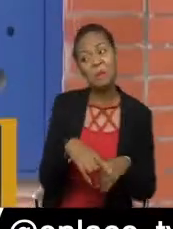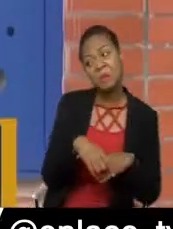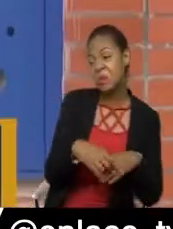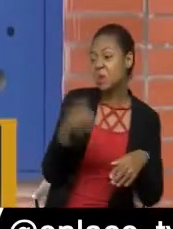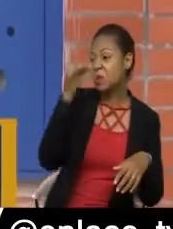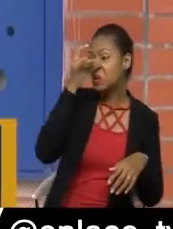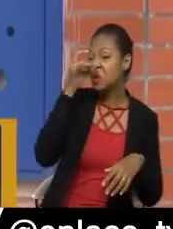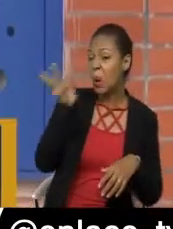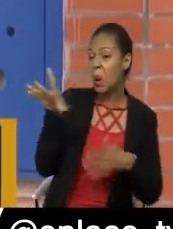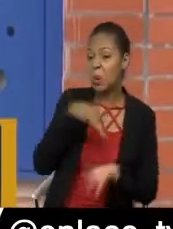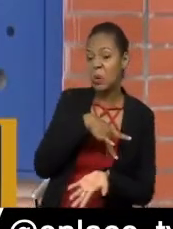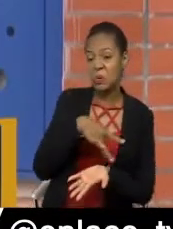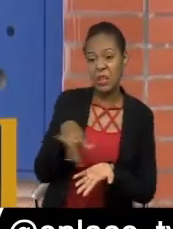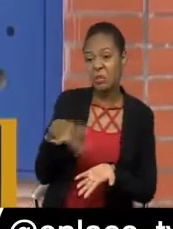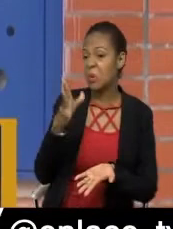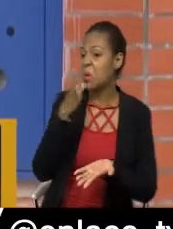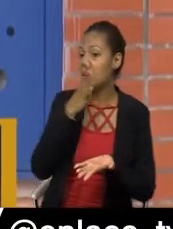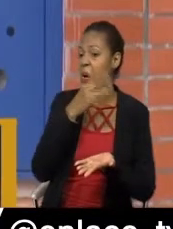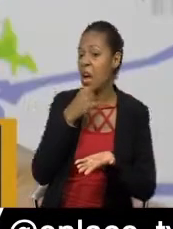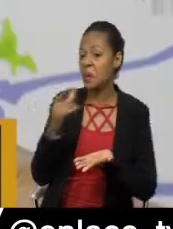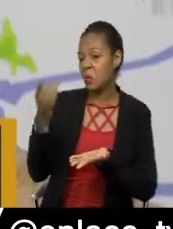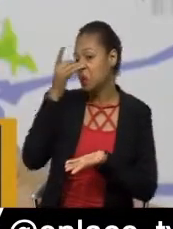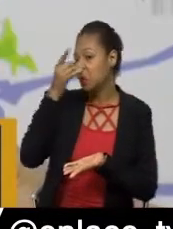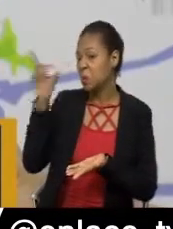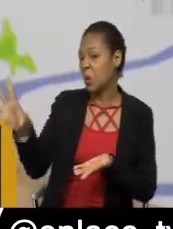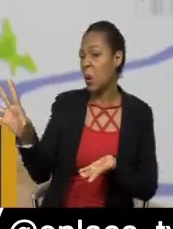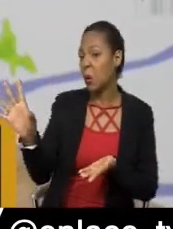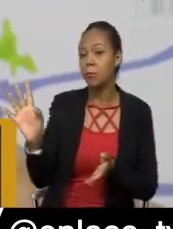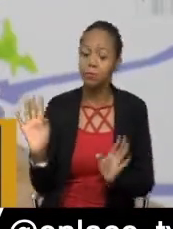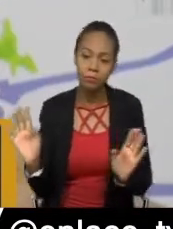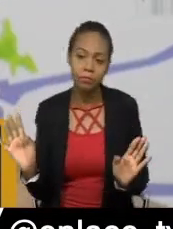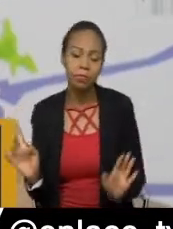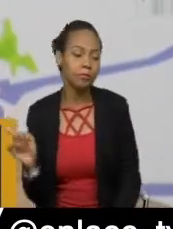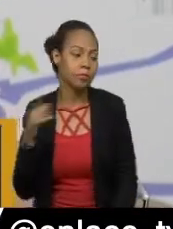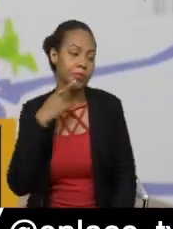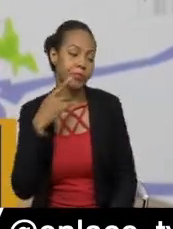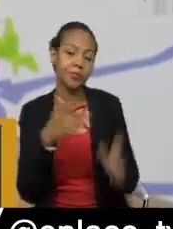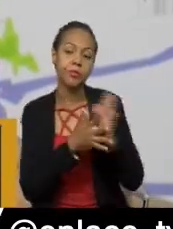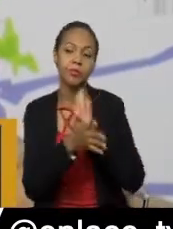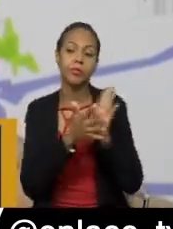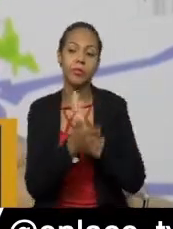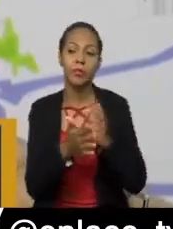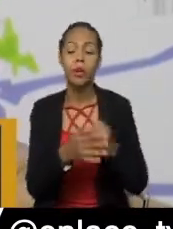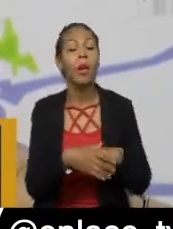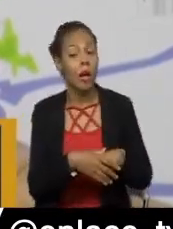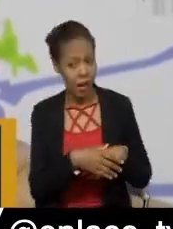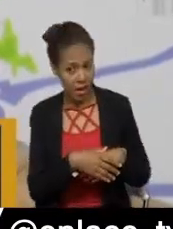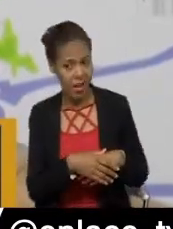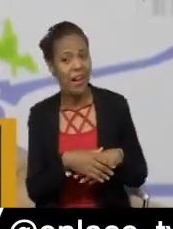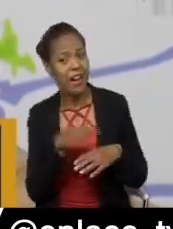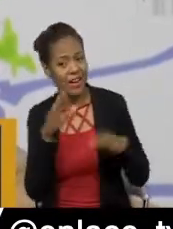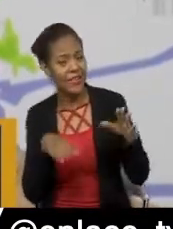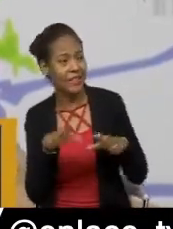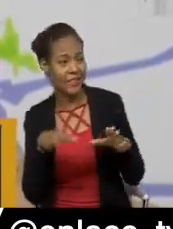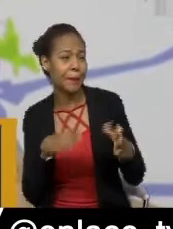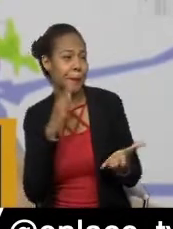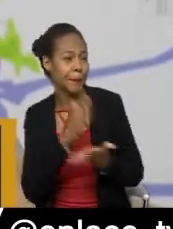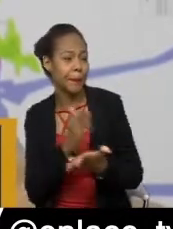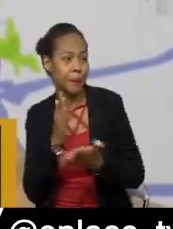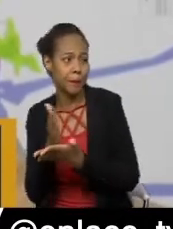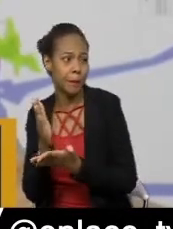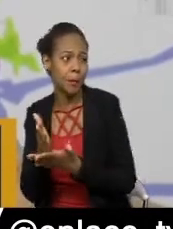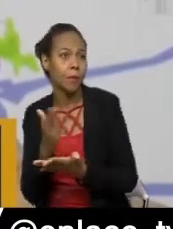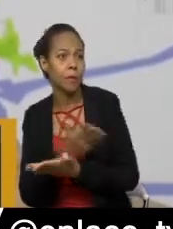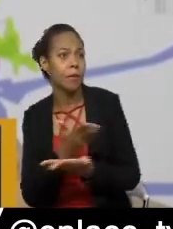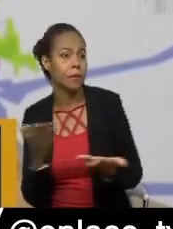últimas horas la dirección de la empresa Aguas de Barranca Bermeja. Pues desafortunadamente se han presentado algunas imprecisiones en lo que